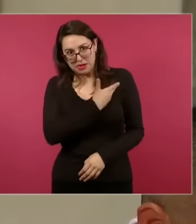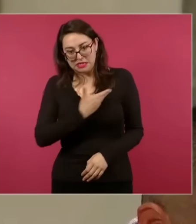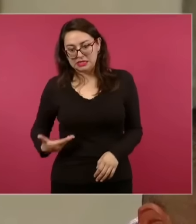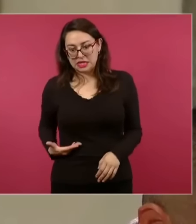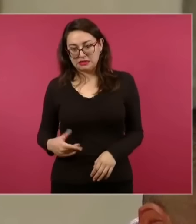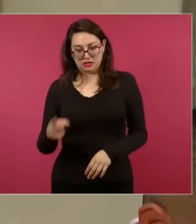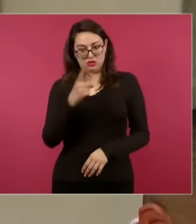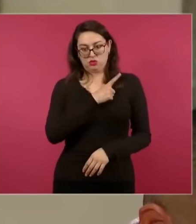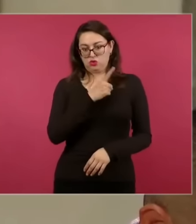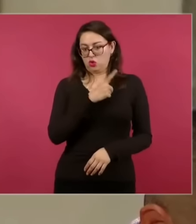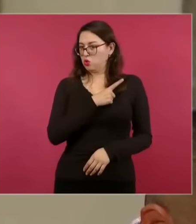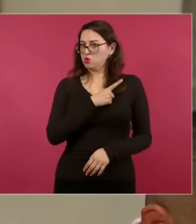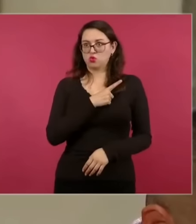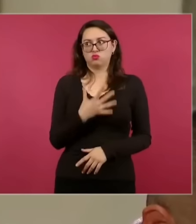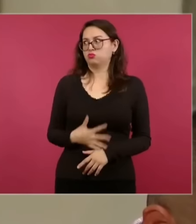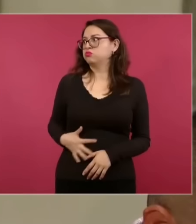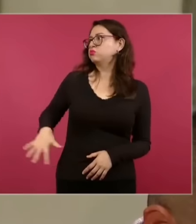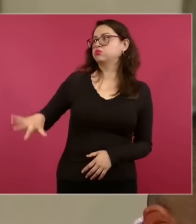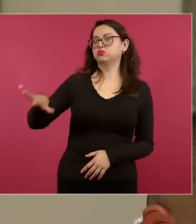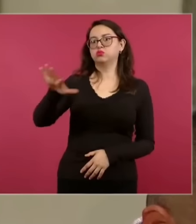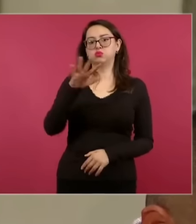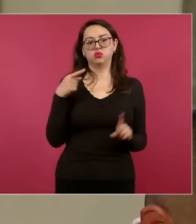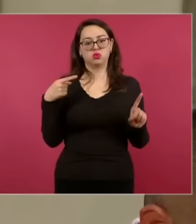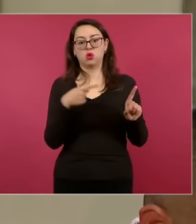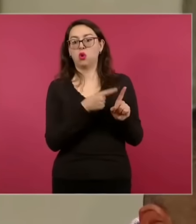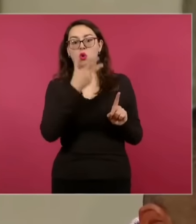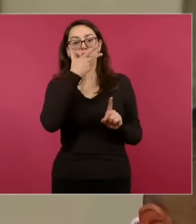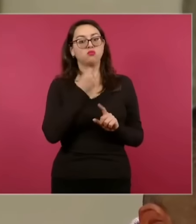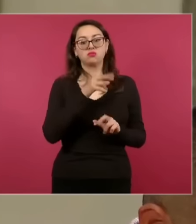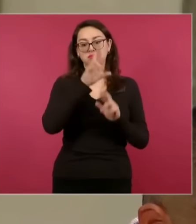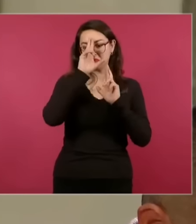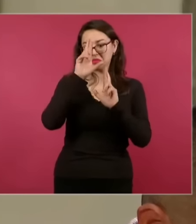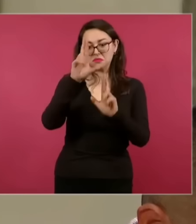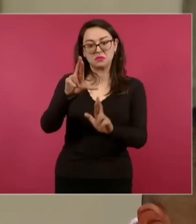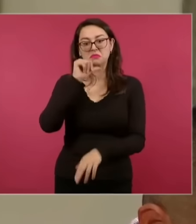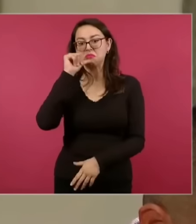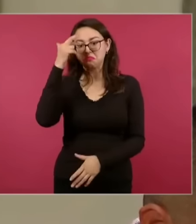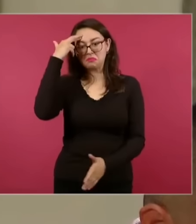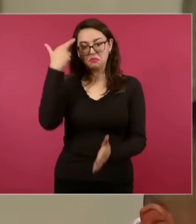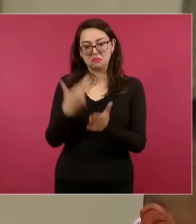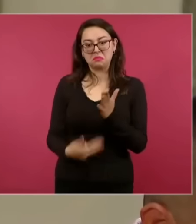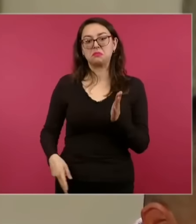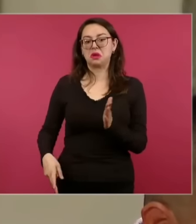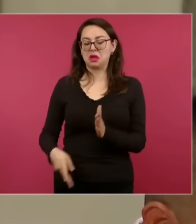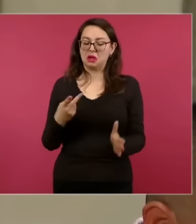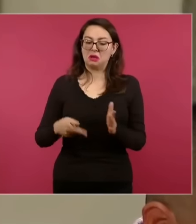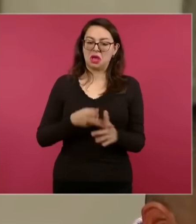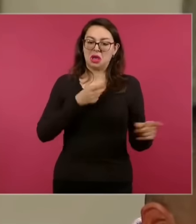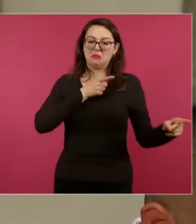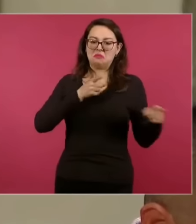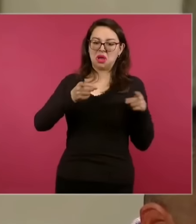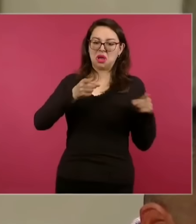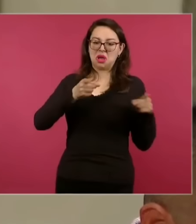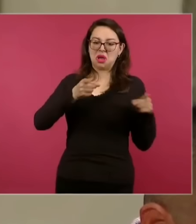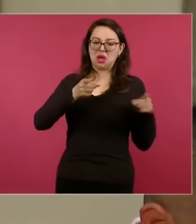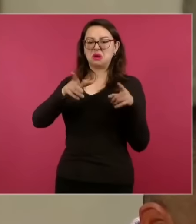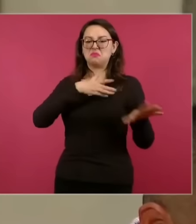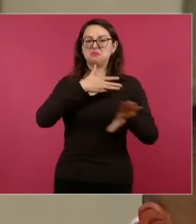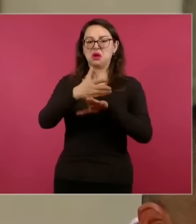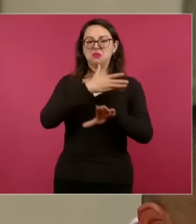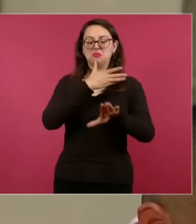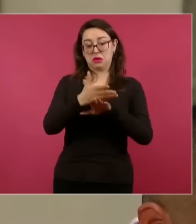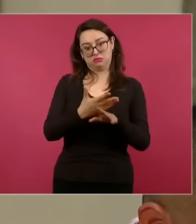es respetable. No es posible que el señor no lo respete y al estarlo atacando y a estar hablando mal de usted, habla mal